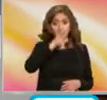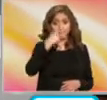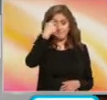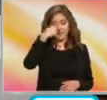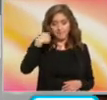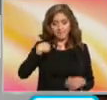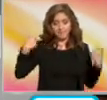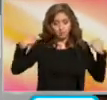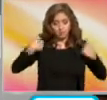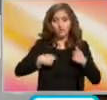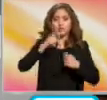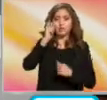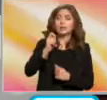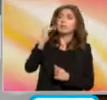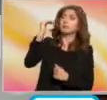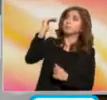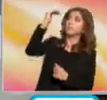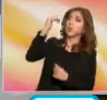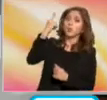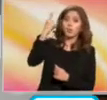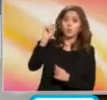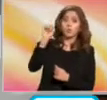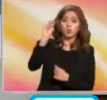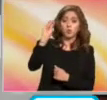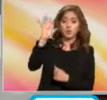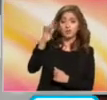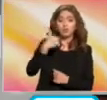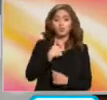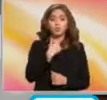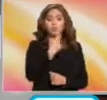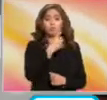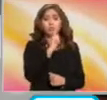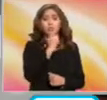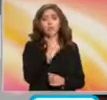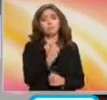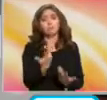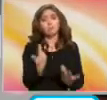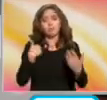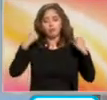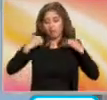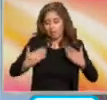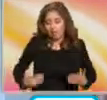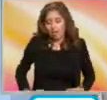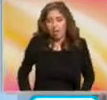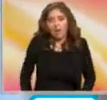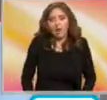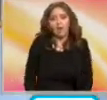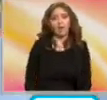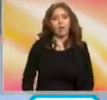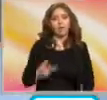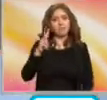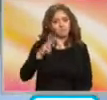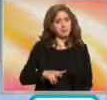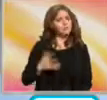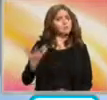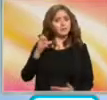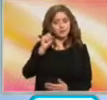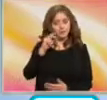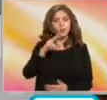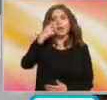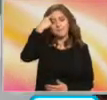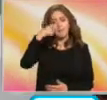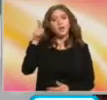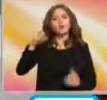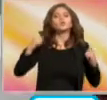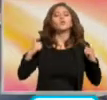Sí. Porque nada más Humberto mide como 1,95 y yo 1,71. Como camisón te queda. Me quedaría De como bata. camisón, como de bata, sería muy sexy. sensual. Únicamente